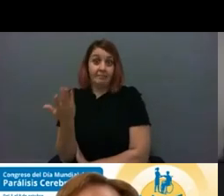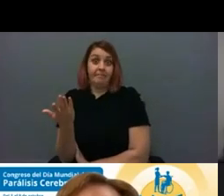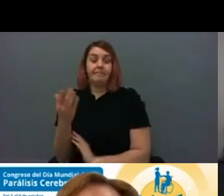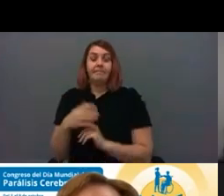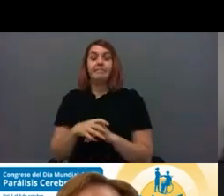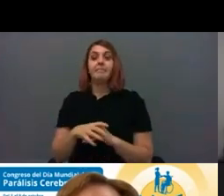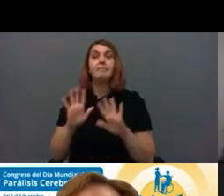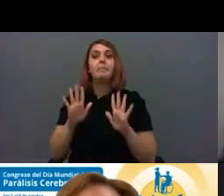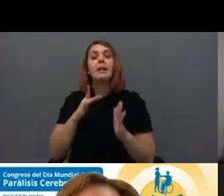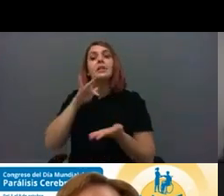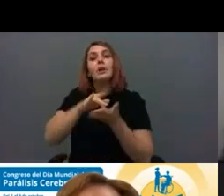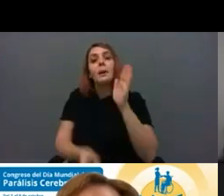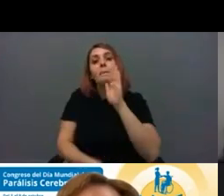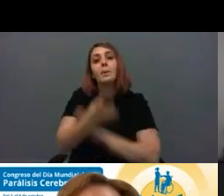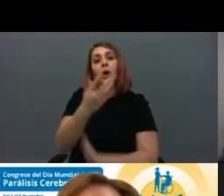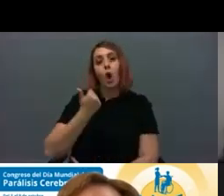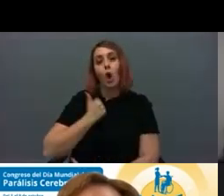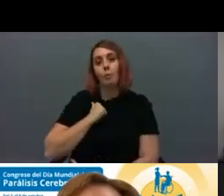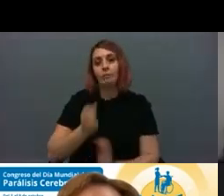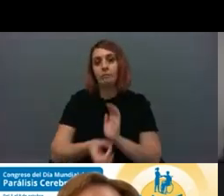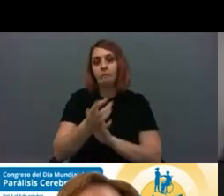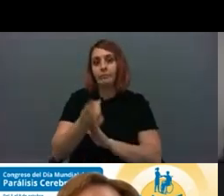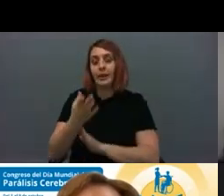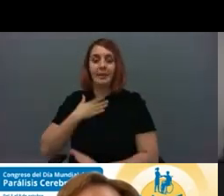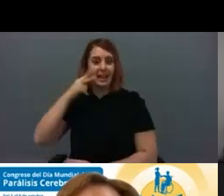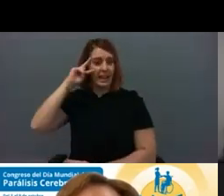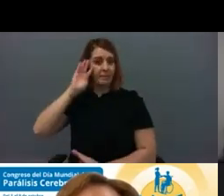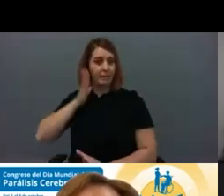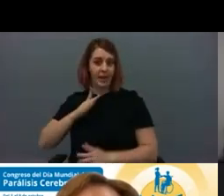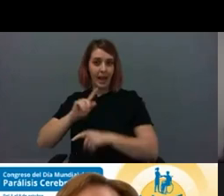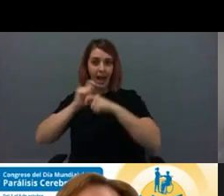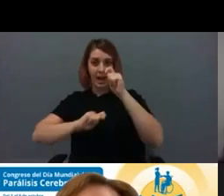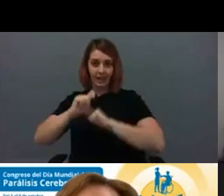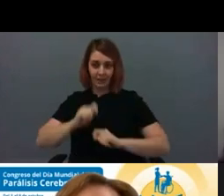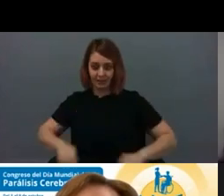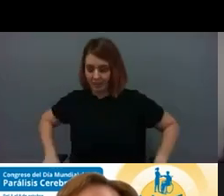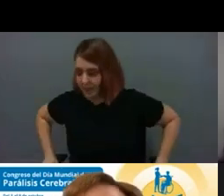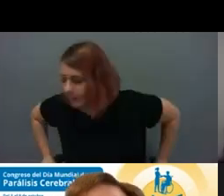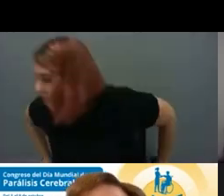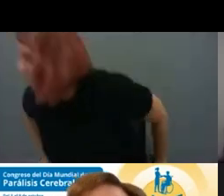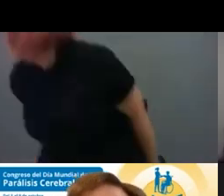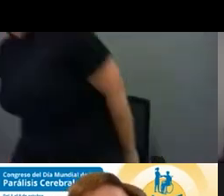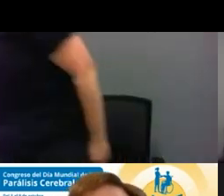Simplemente hay que generar las oportunidades. Esa es mi experiencia en mi asociación.